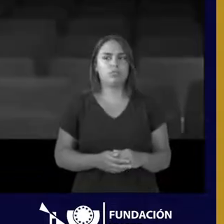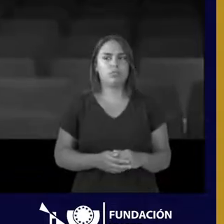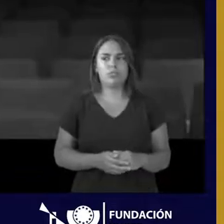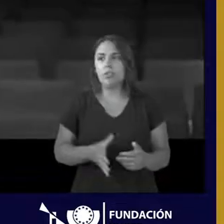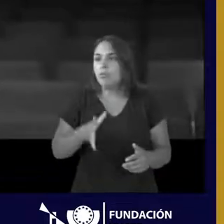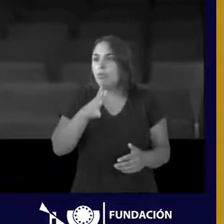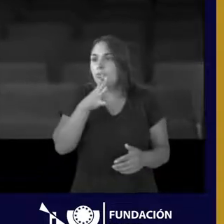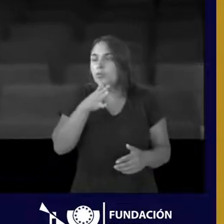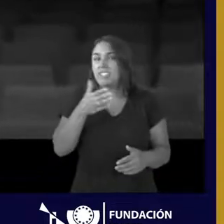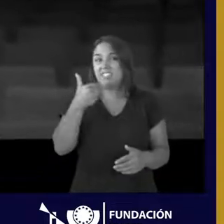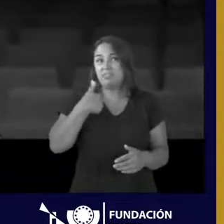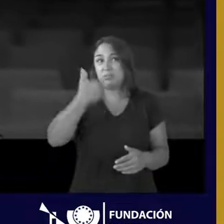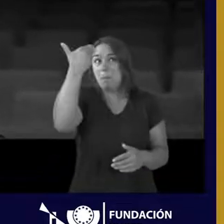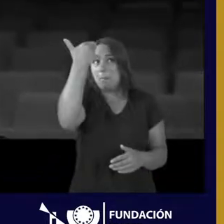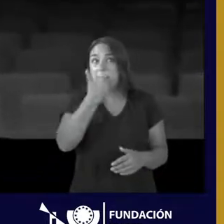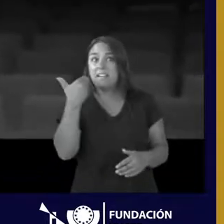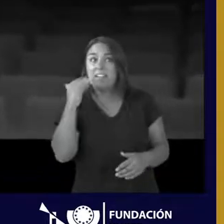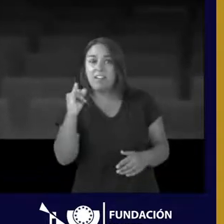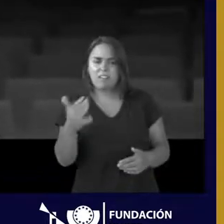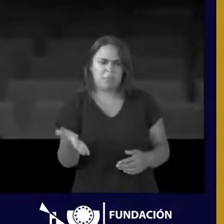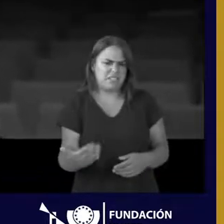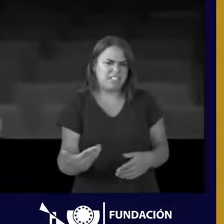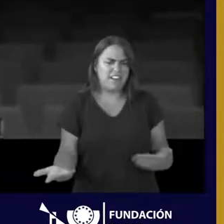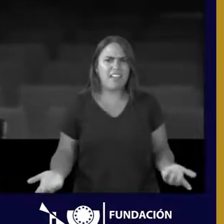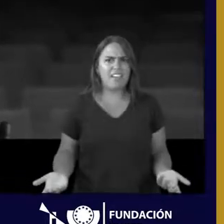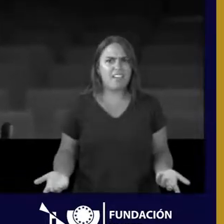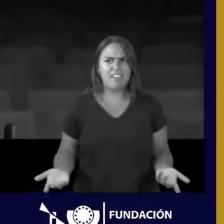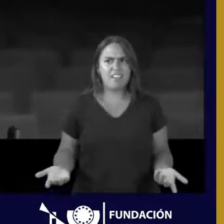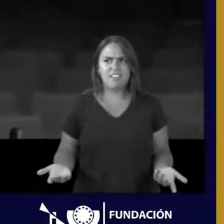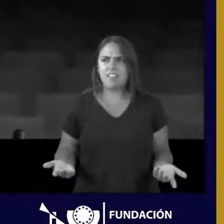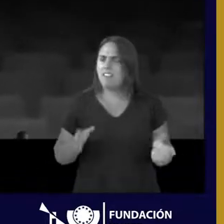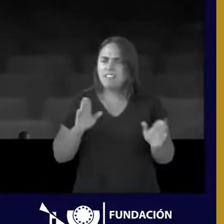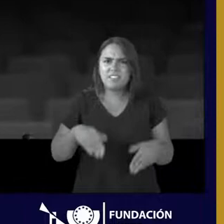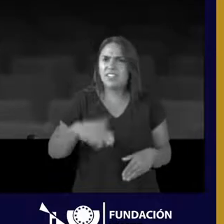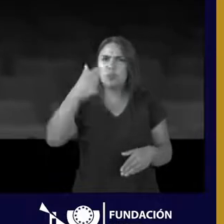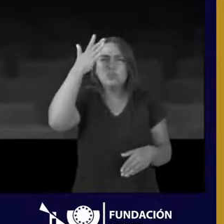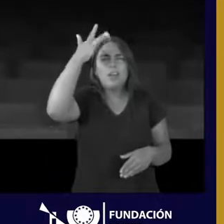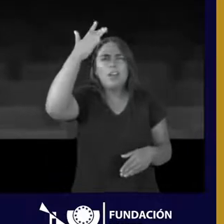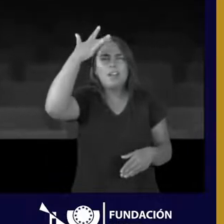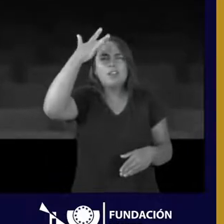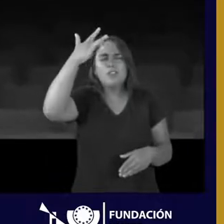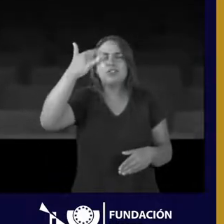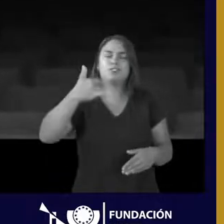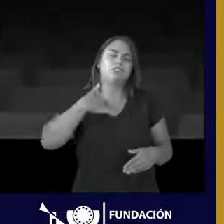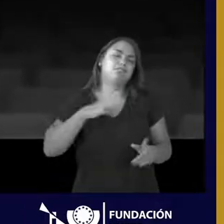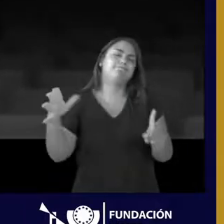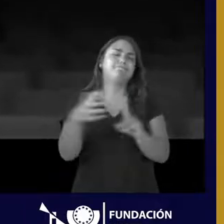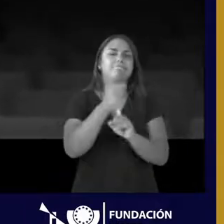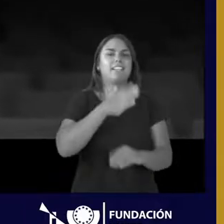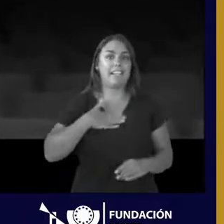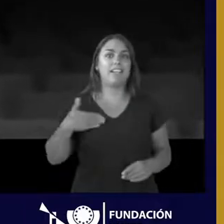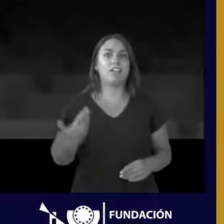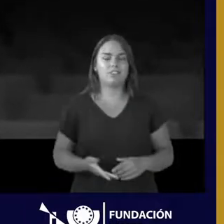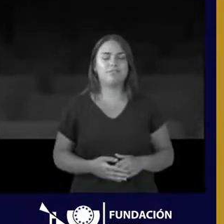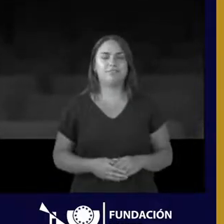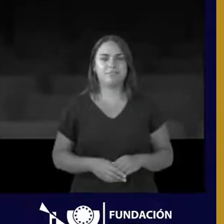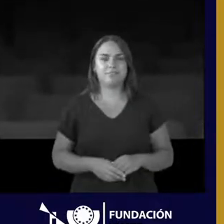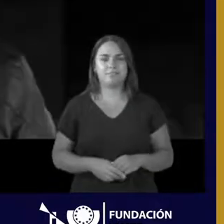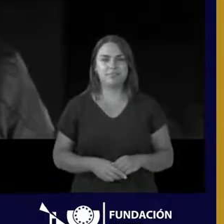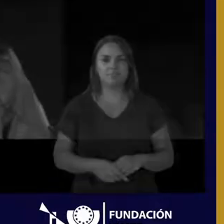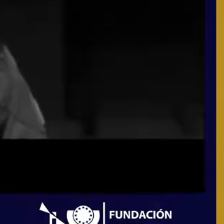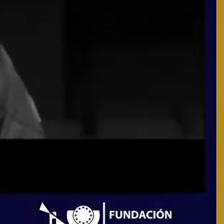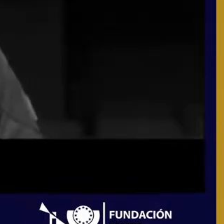por tener para pas nada que sigan cumpliendo los sueños que